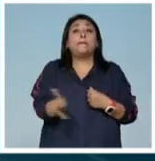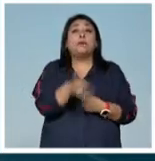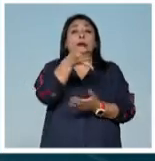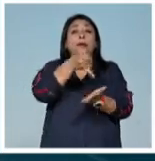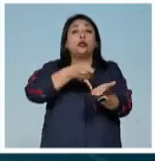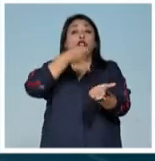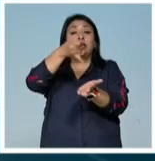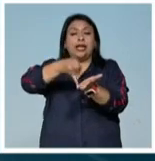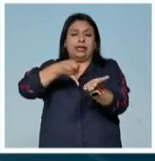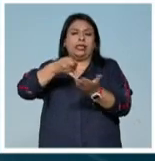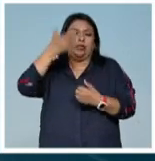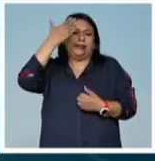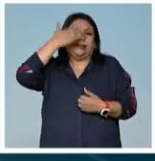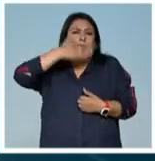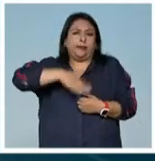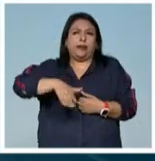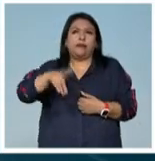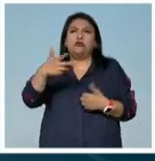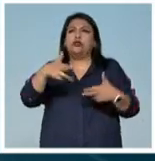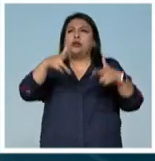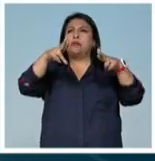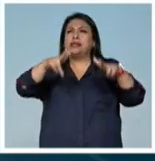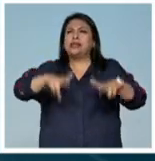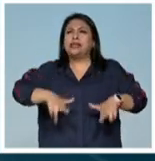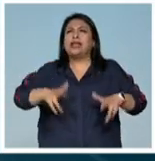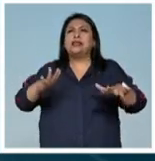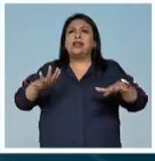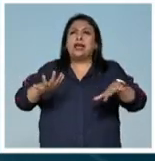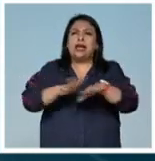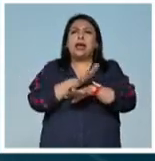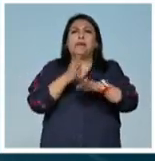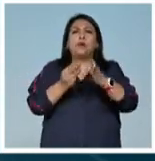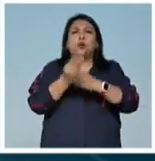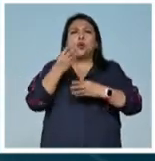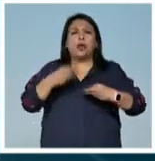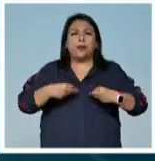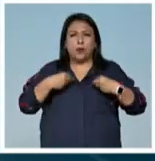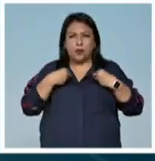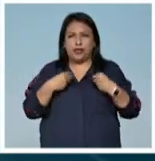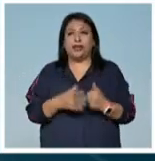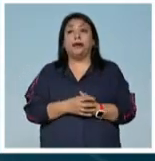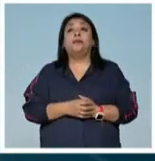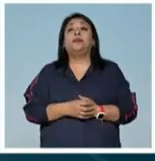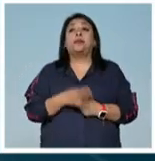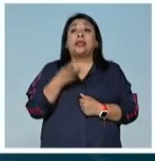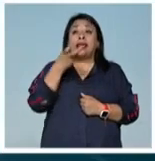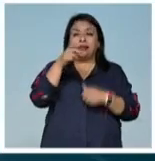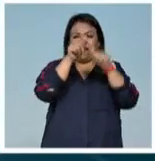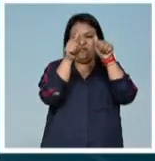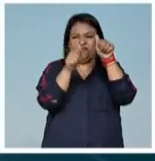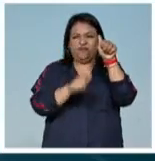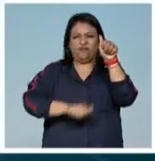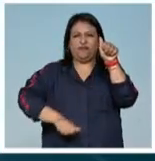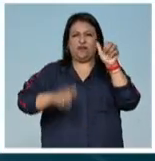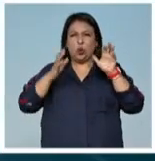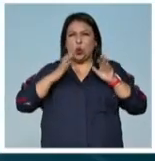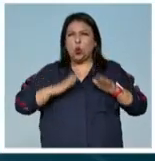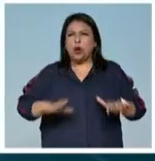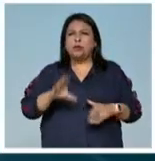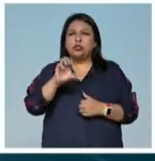agrícolas. Sabemos que es representante de la renovación de la vida. Esta es una figura antropomorfa de